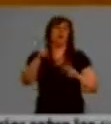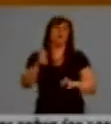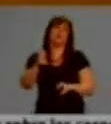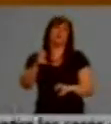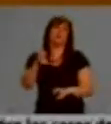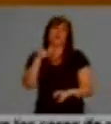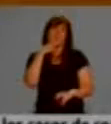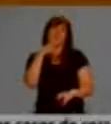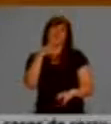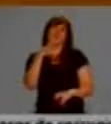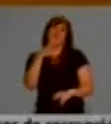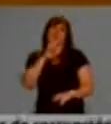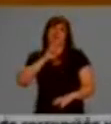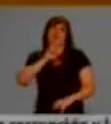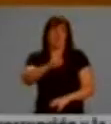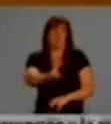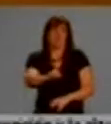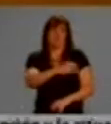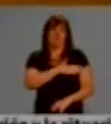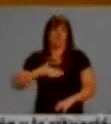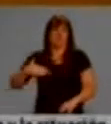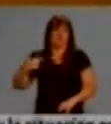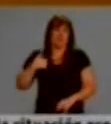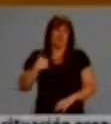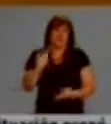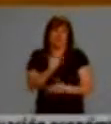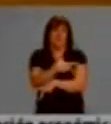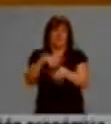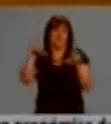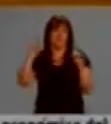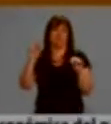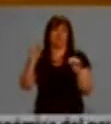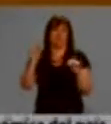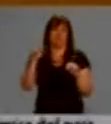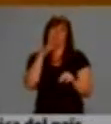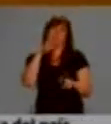censura que se ha estado anunciando con tintes de amenaza.